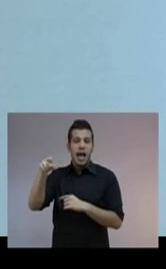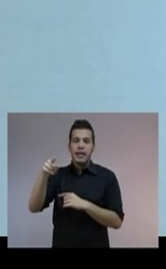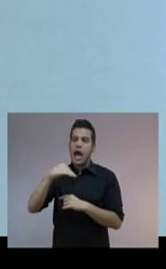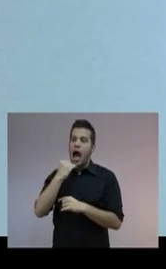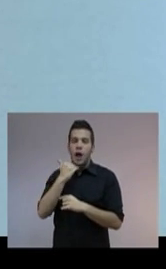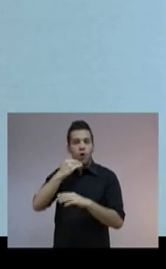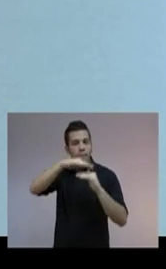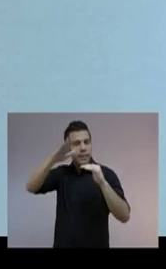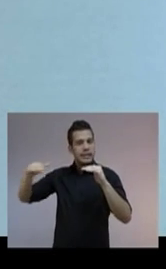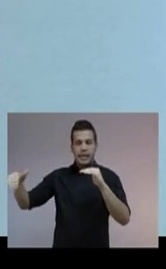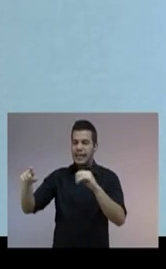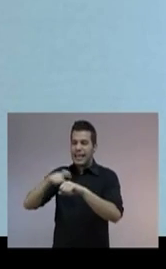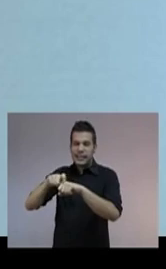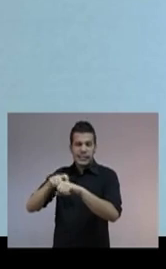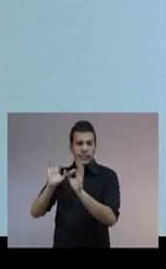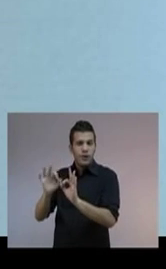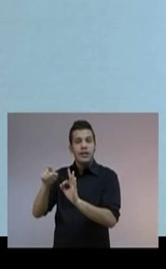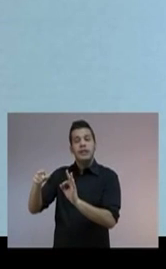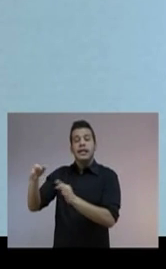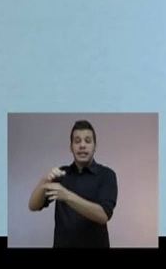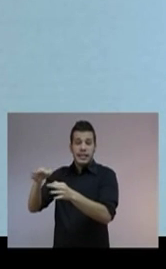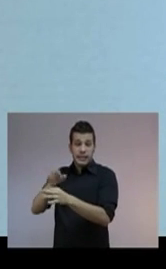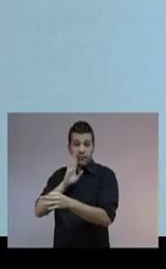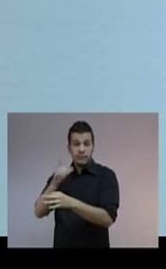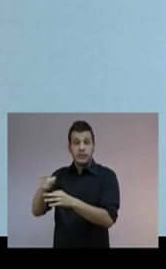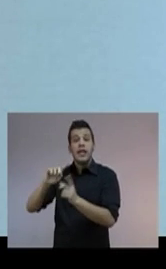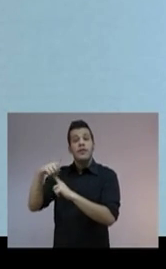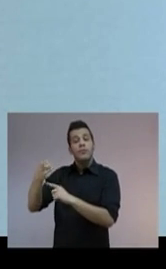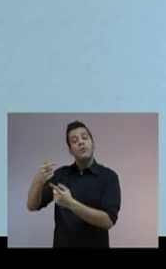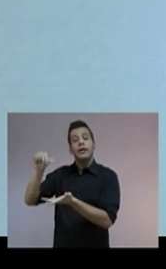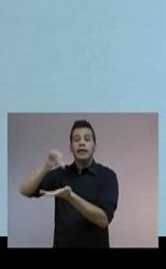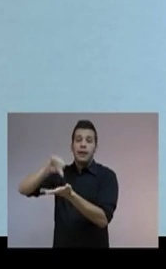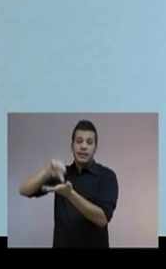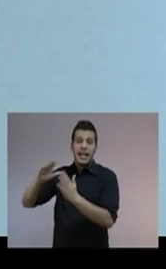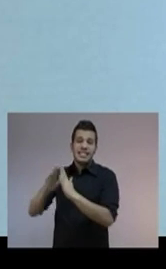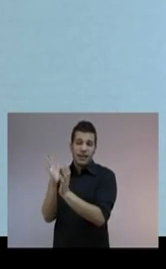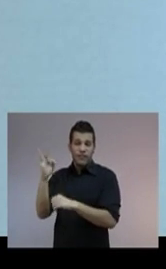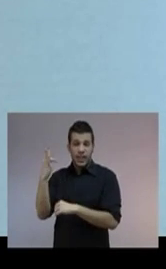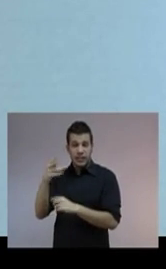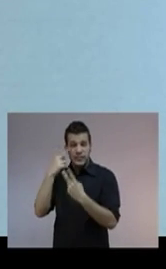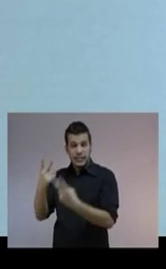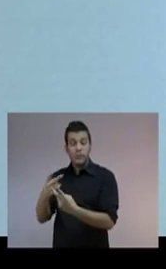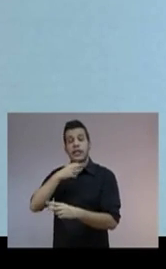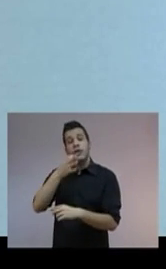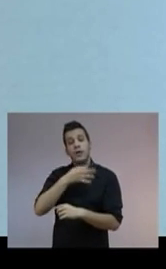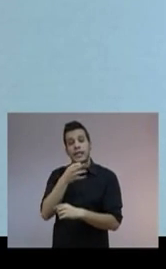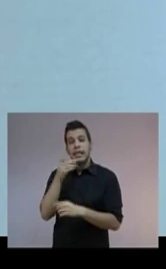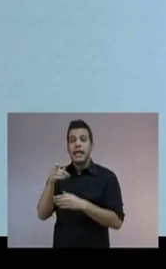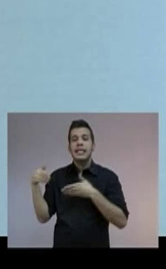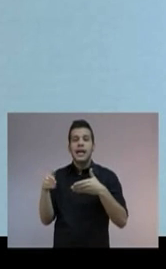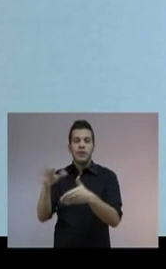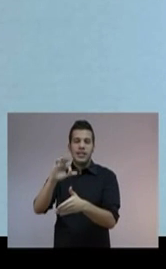pitiusa. Al mediodía visitamos la capital de Formentera, Sant Francesc, y por la tarde realizamos a pie el Camino de